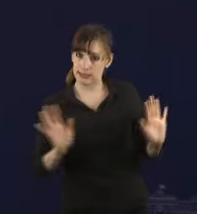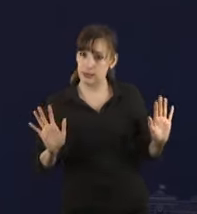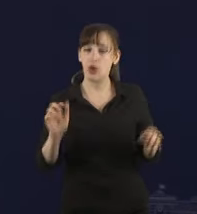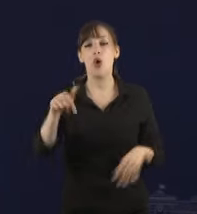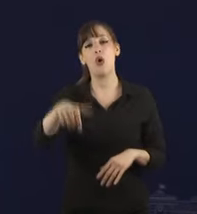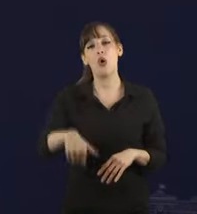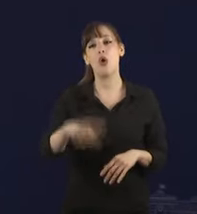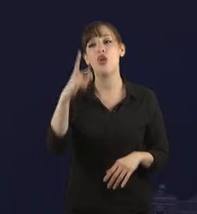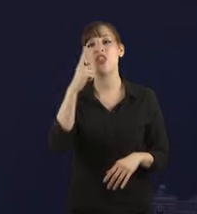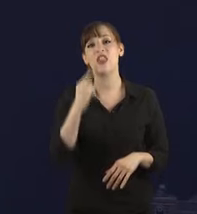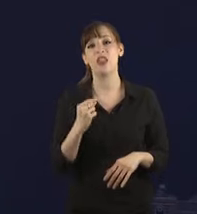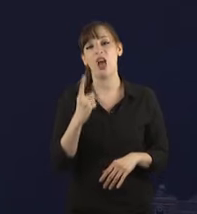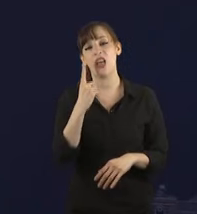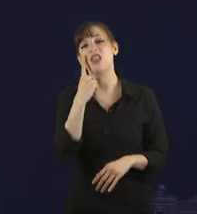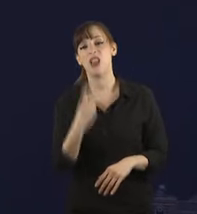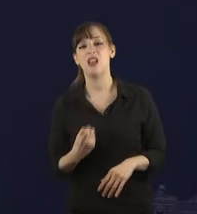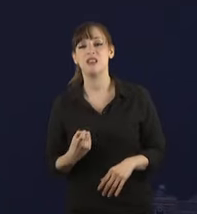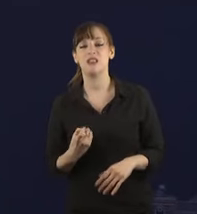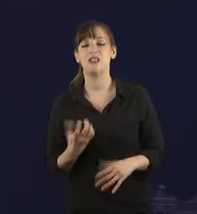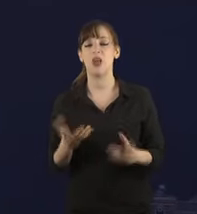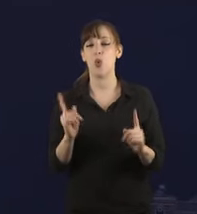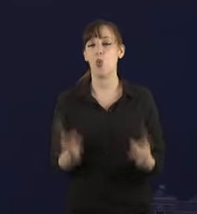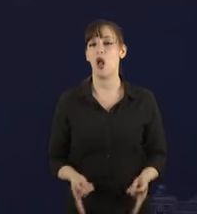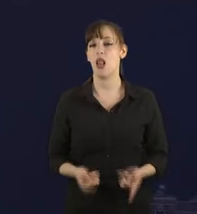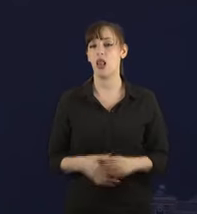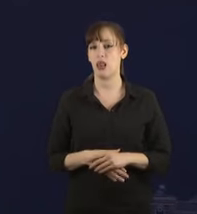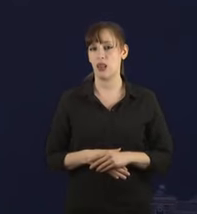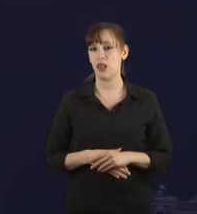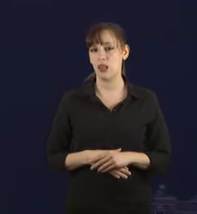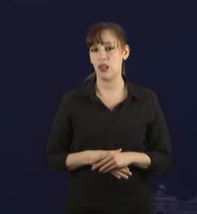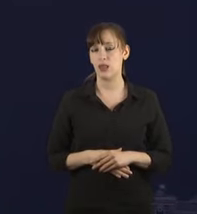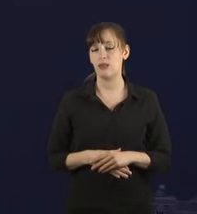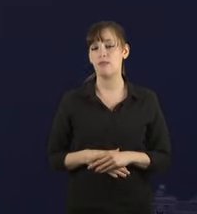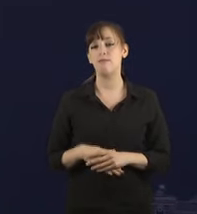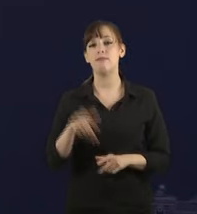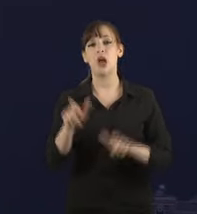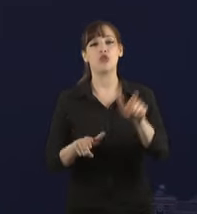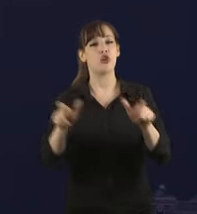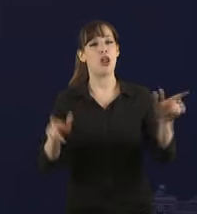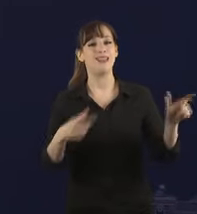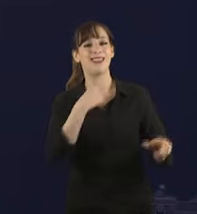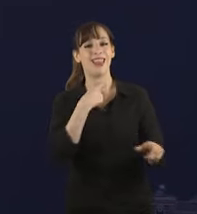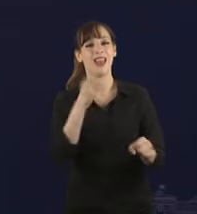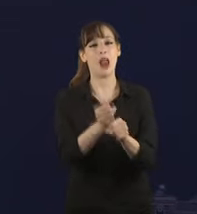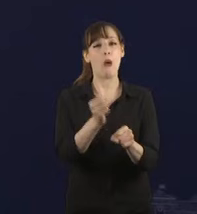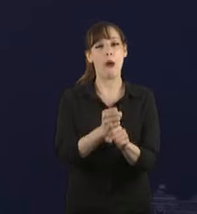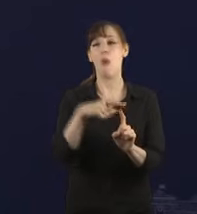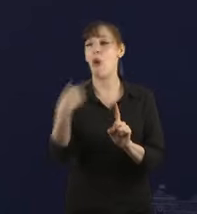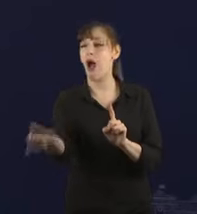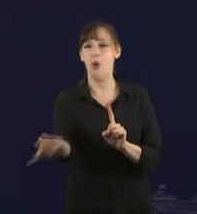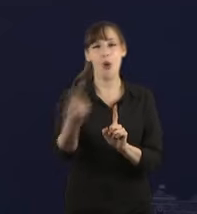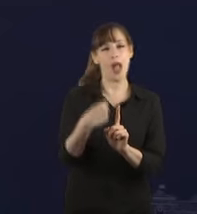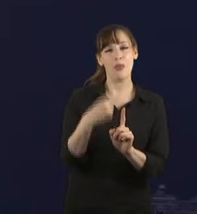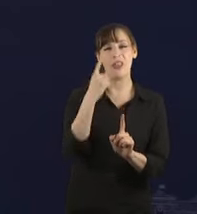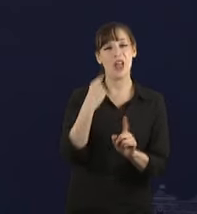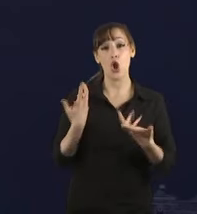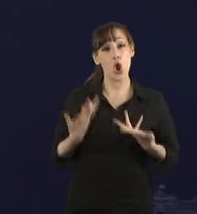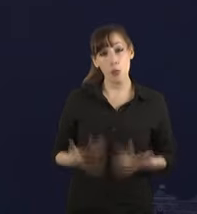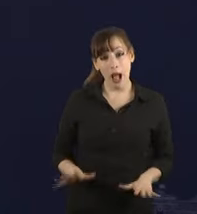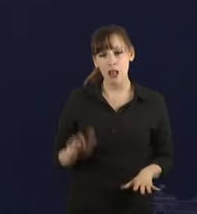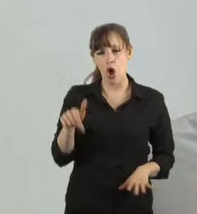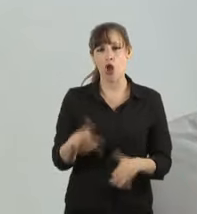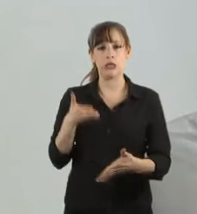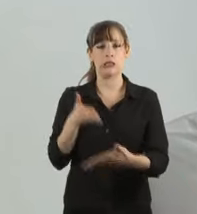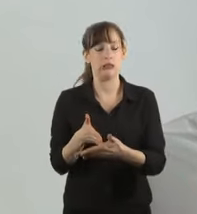términos de que mucha gente que ha querido tener un día normal no lo va no lo va a poder tener